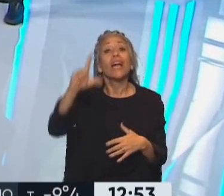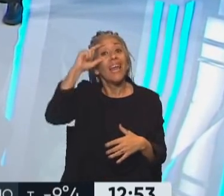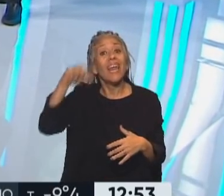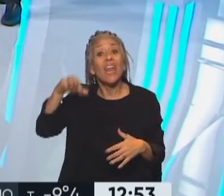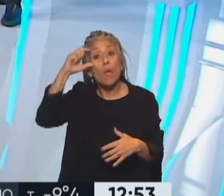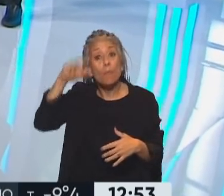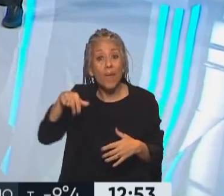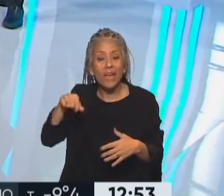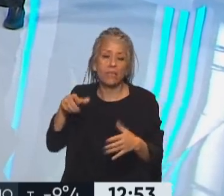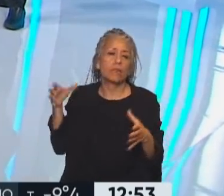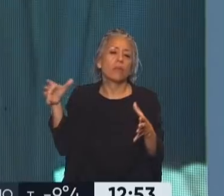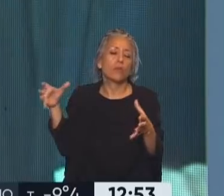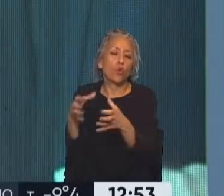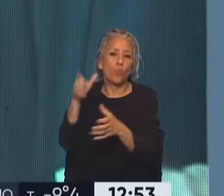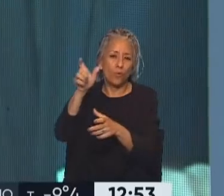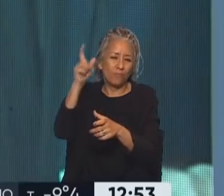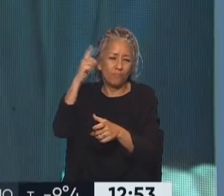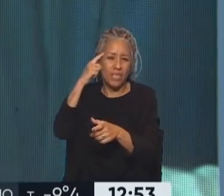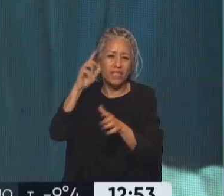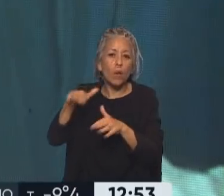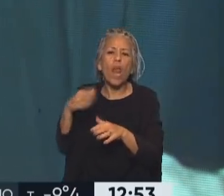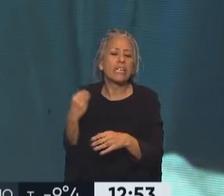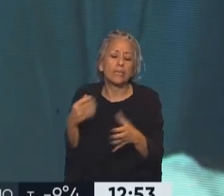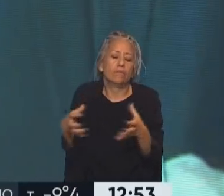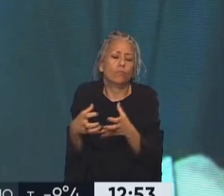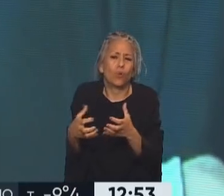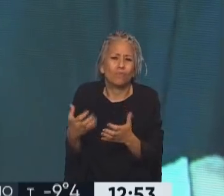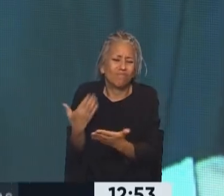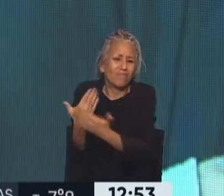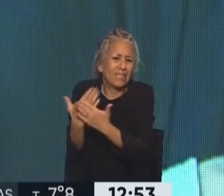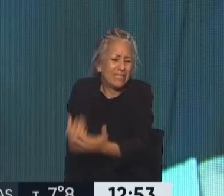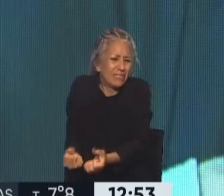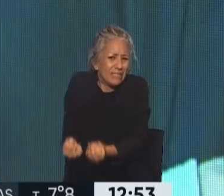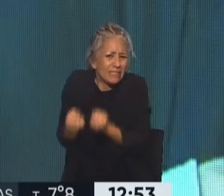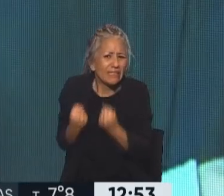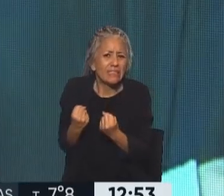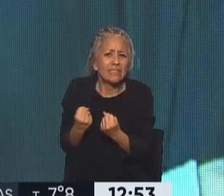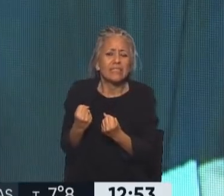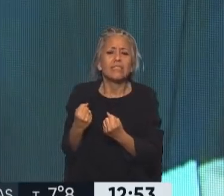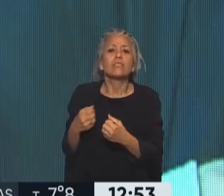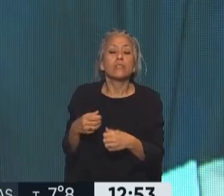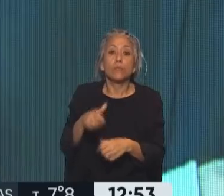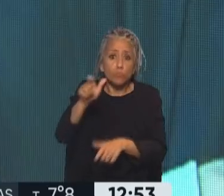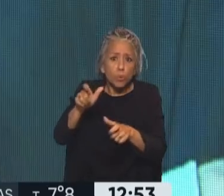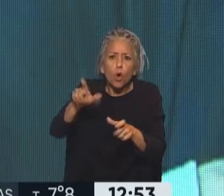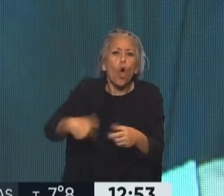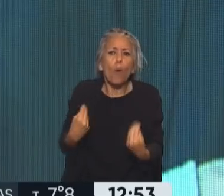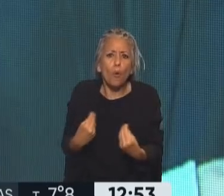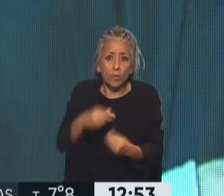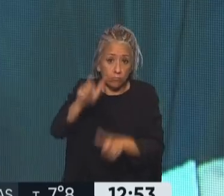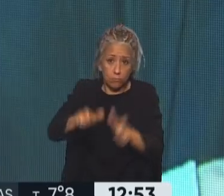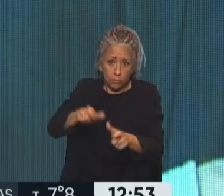lepenismo históricamente es la extrema derecha popular. Es una extrema derecha que bebe en los sectores populares, que se forma desde esos